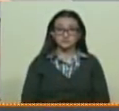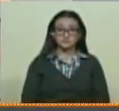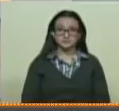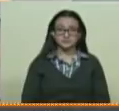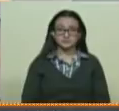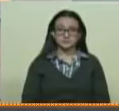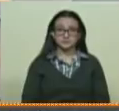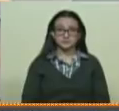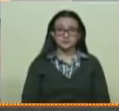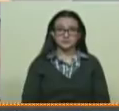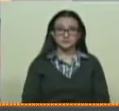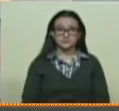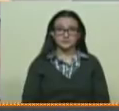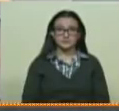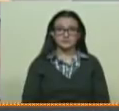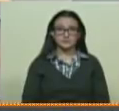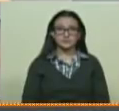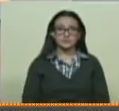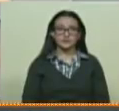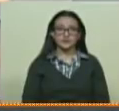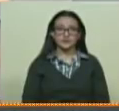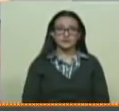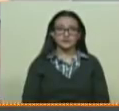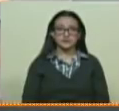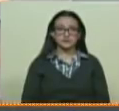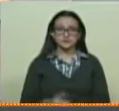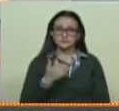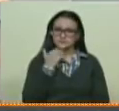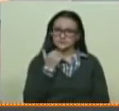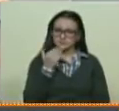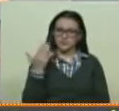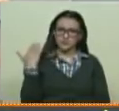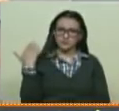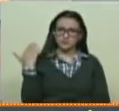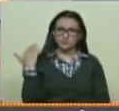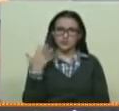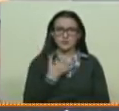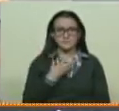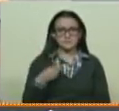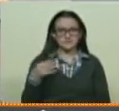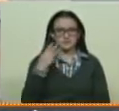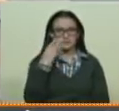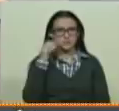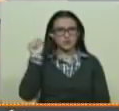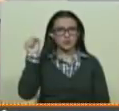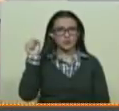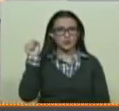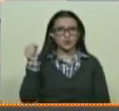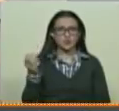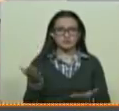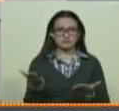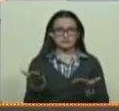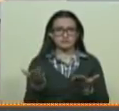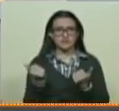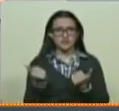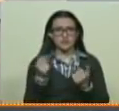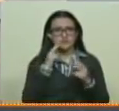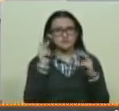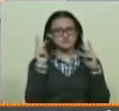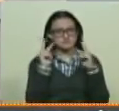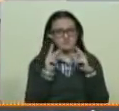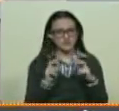Hace también algunos días, el presidente Maduro solicitó una